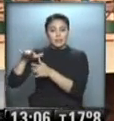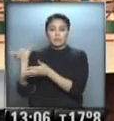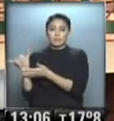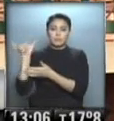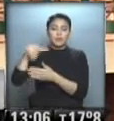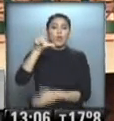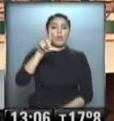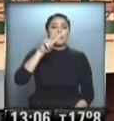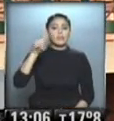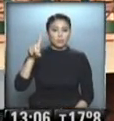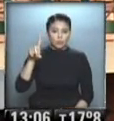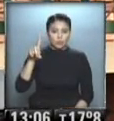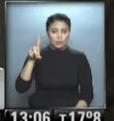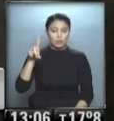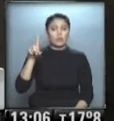21